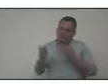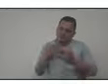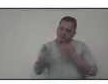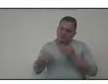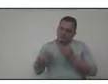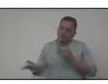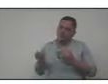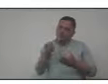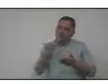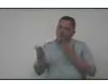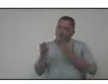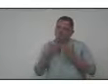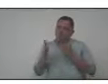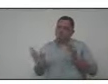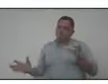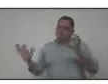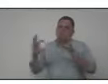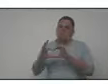eso y que